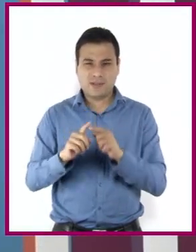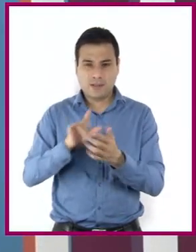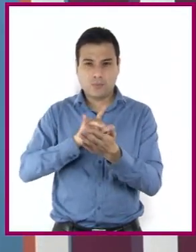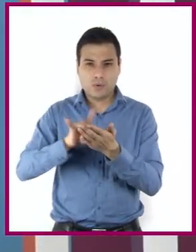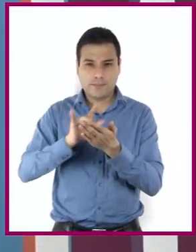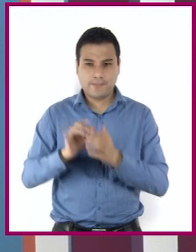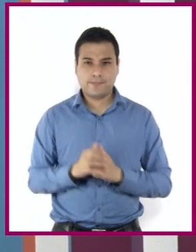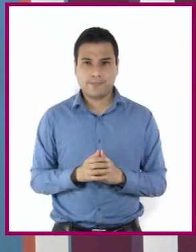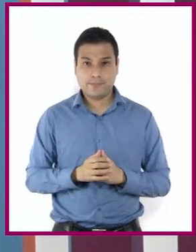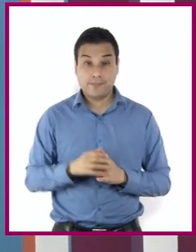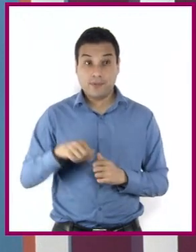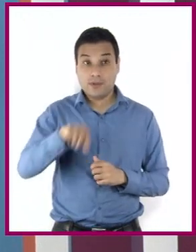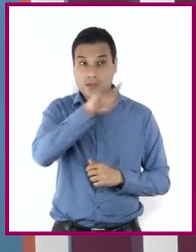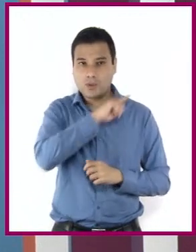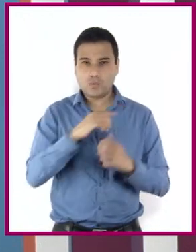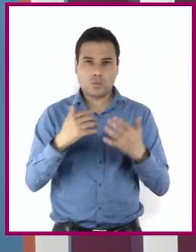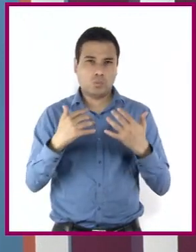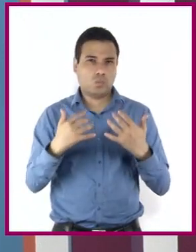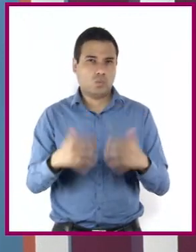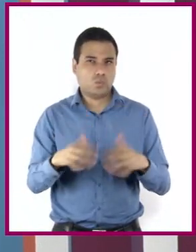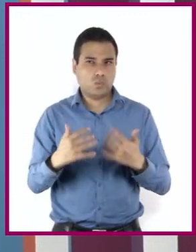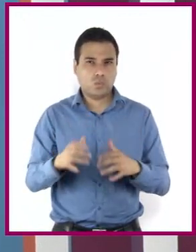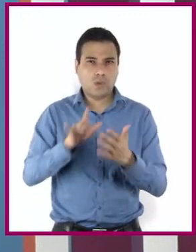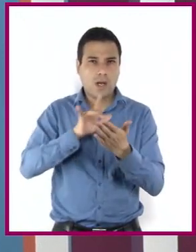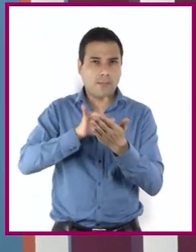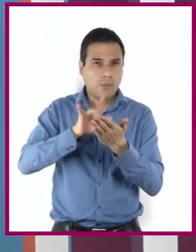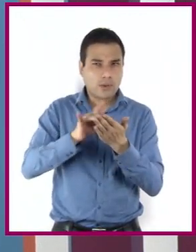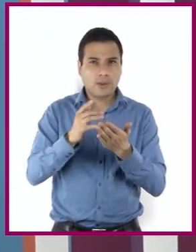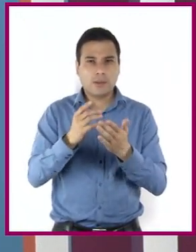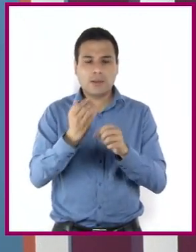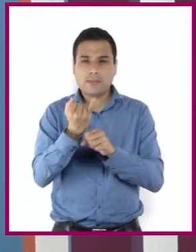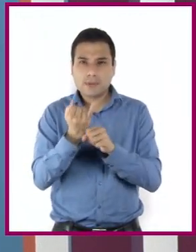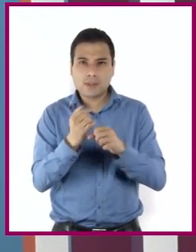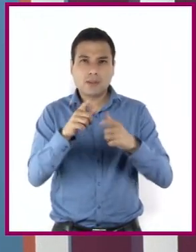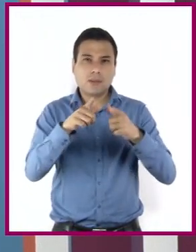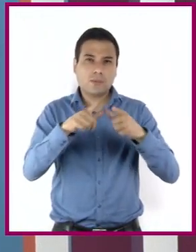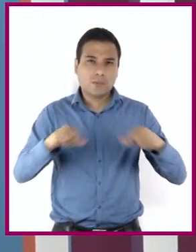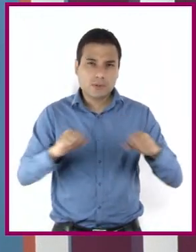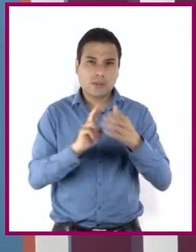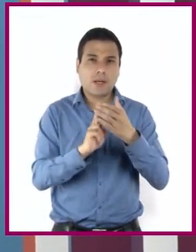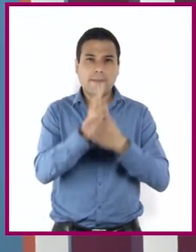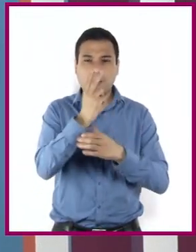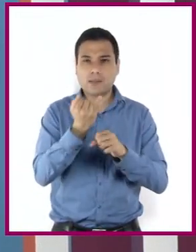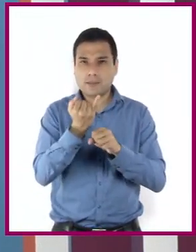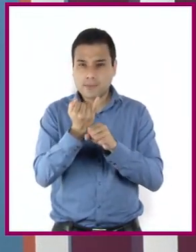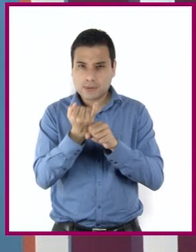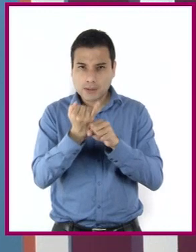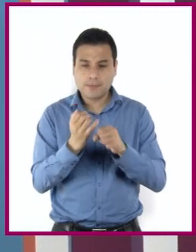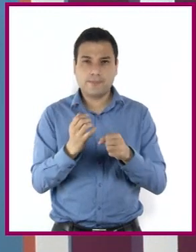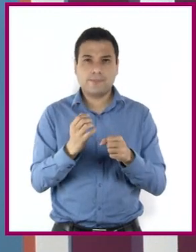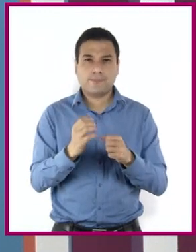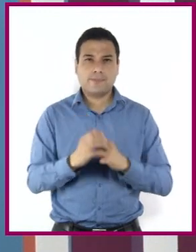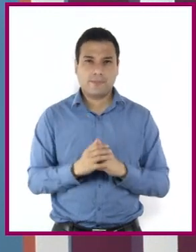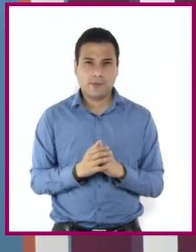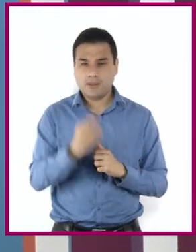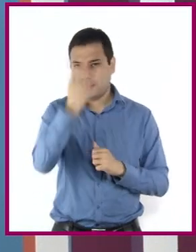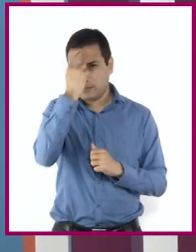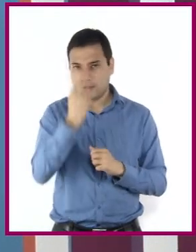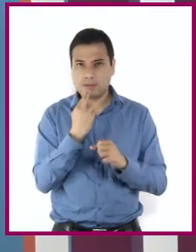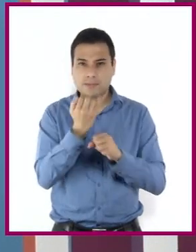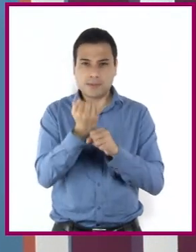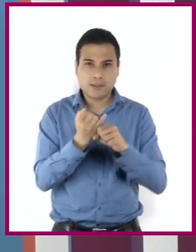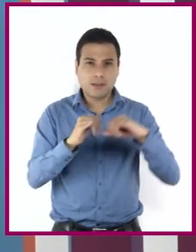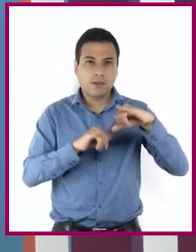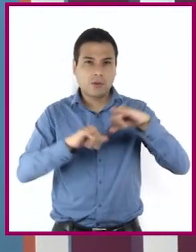quienes aportaron conocimientos al campo de la lingüística, la botánica, etnografía,